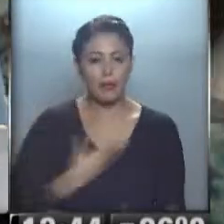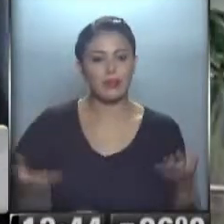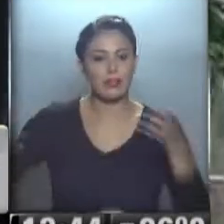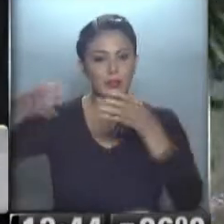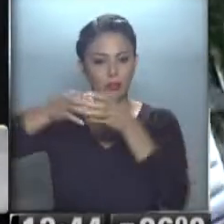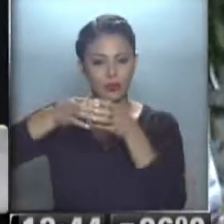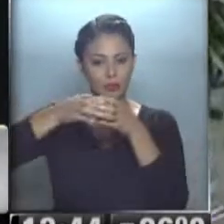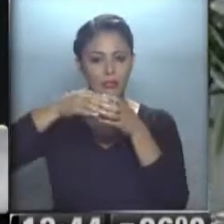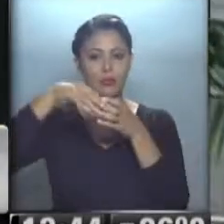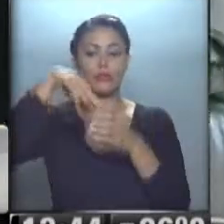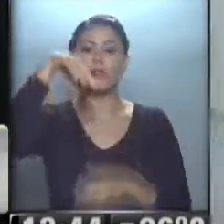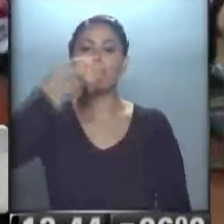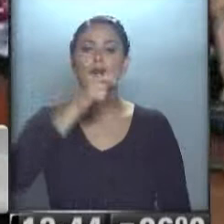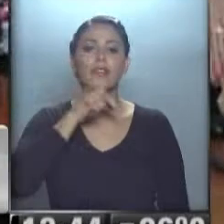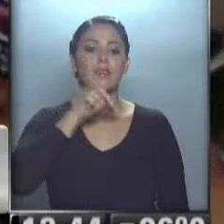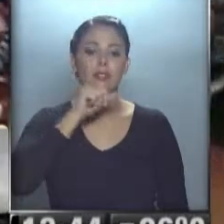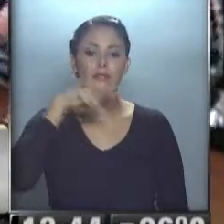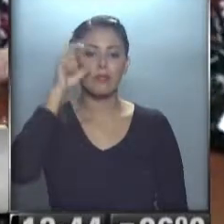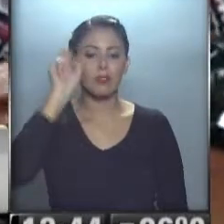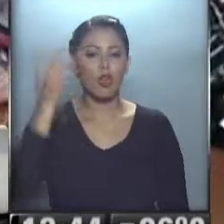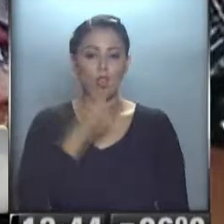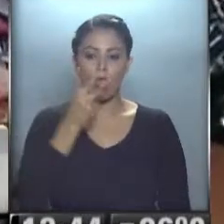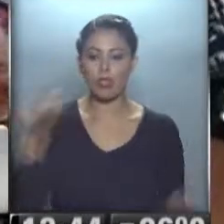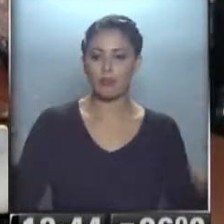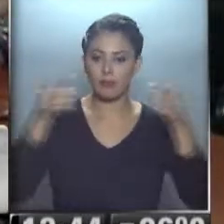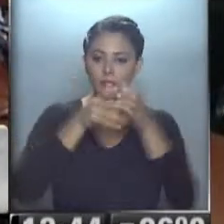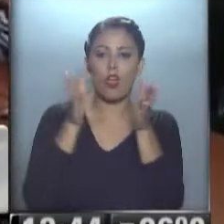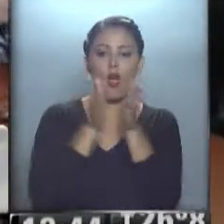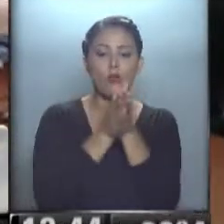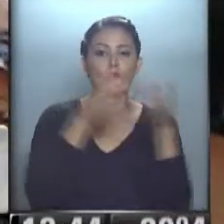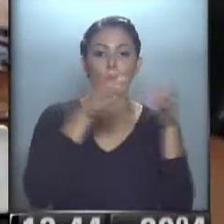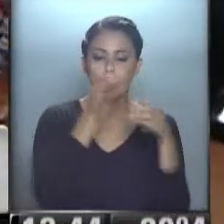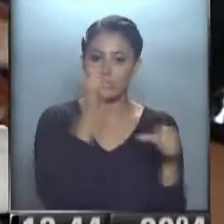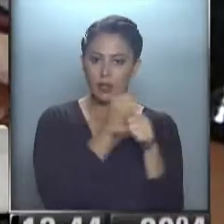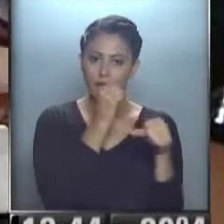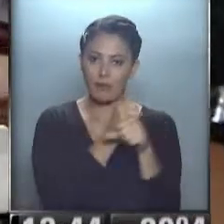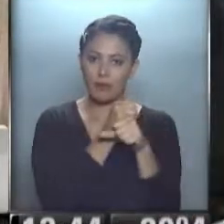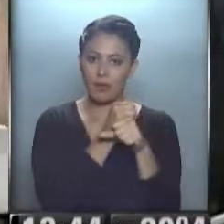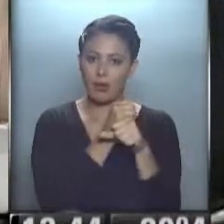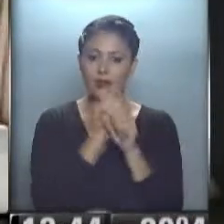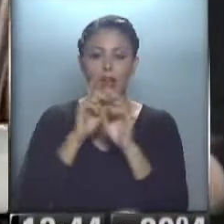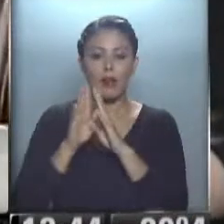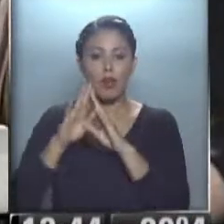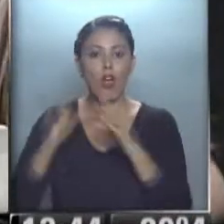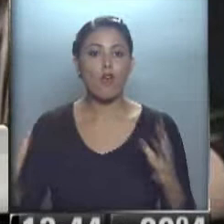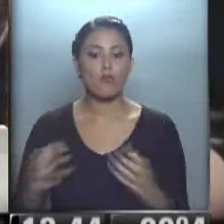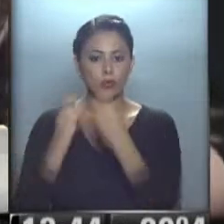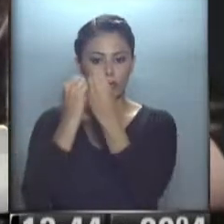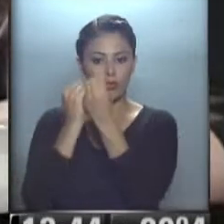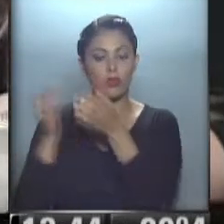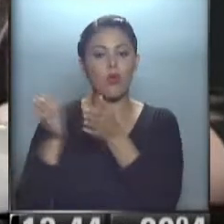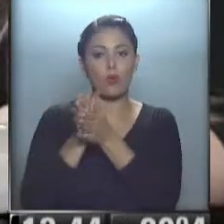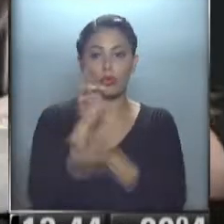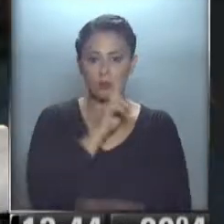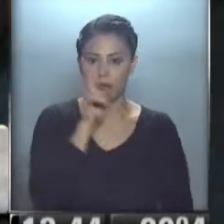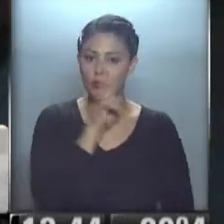casa de gobierno participaron los dos de esta audiencia acompañados de parte del equipo que trabaja en la fundación maría de los ángeles con susana